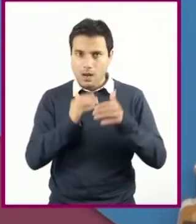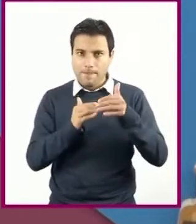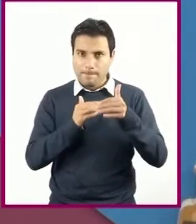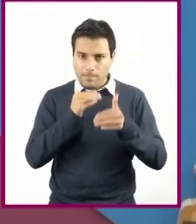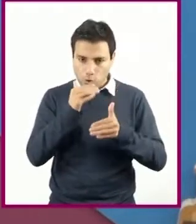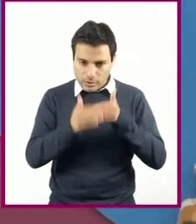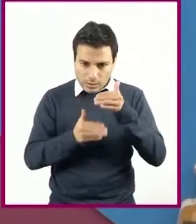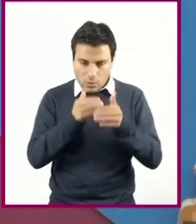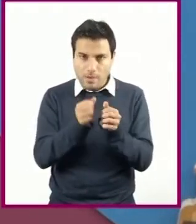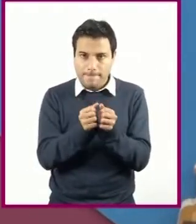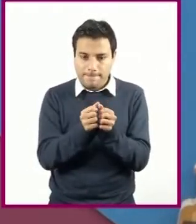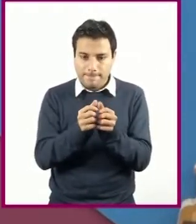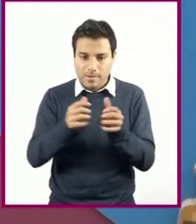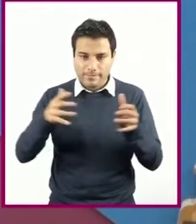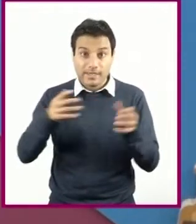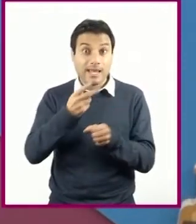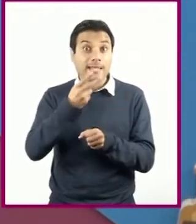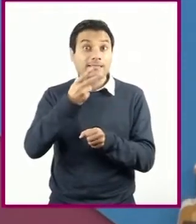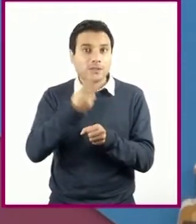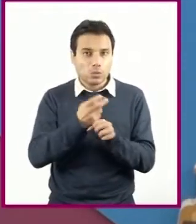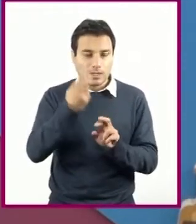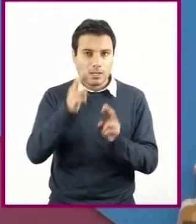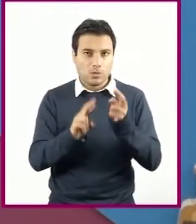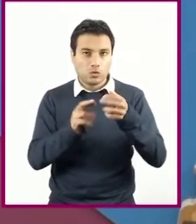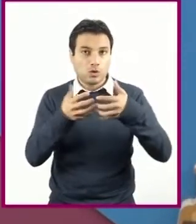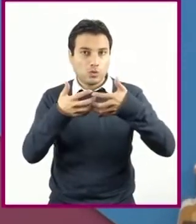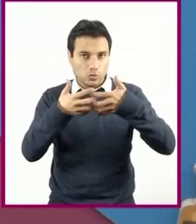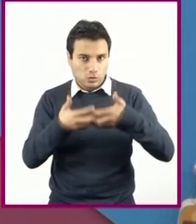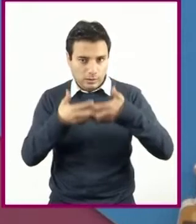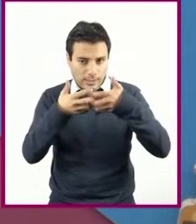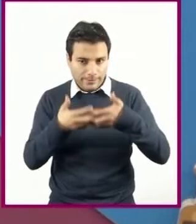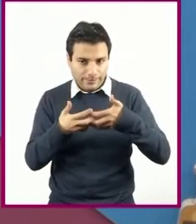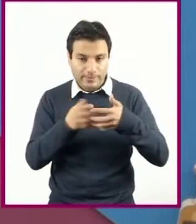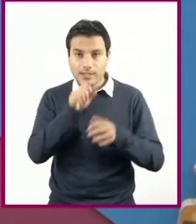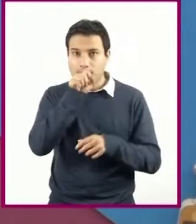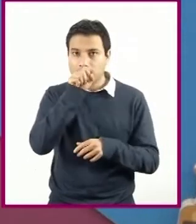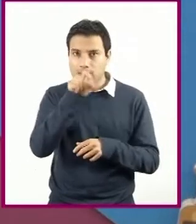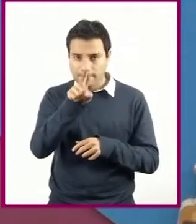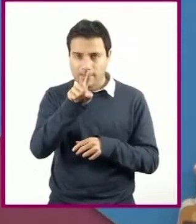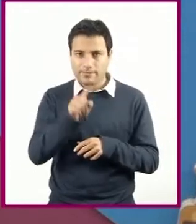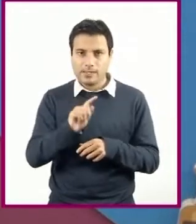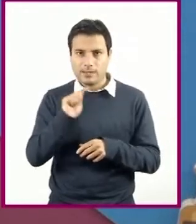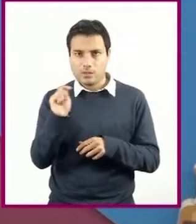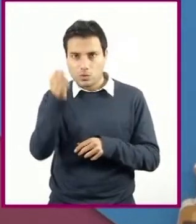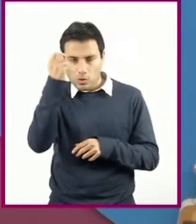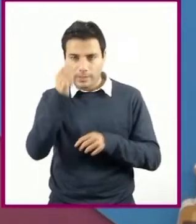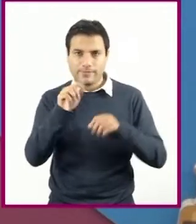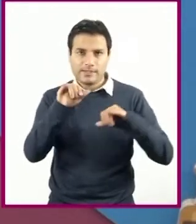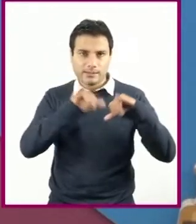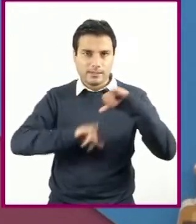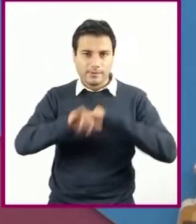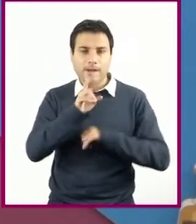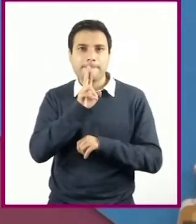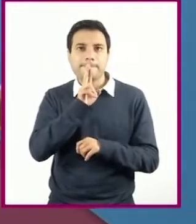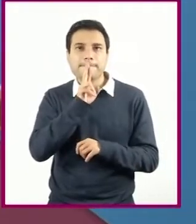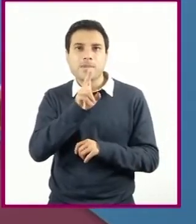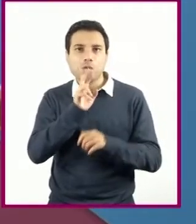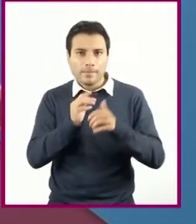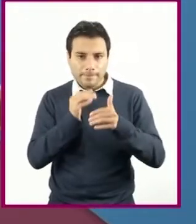de la segunda revolución industrial y los avances científicos tecnológicos que la